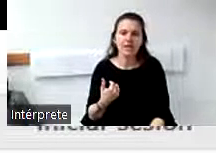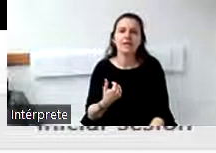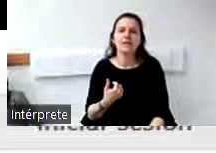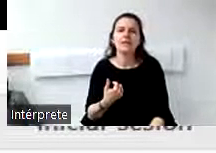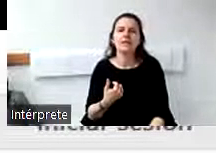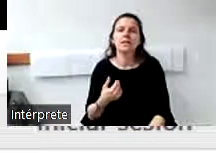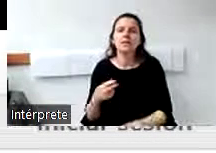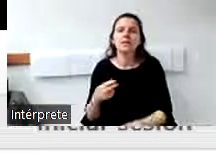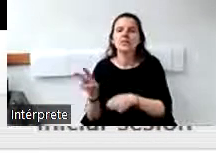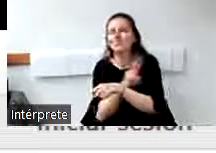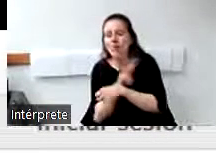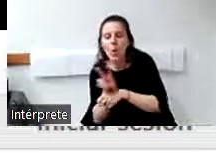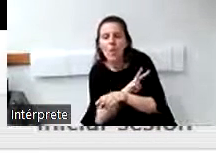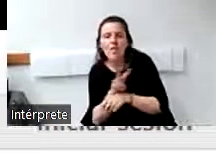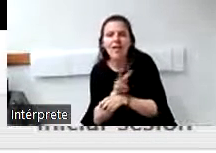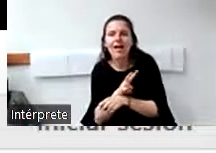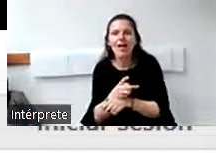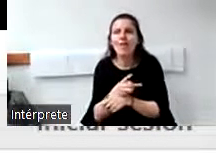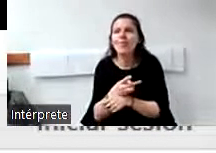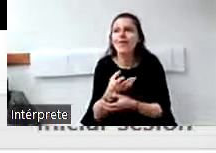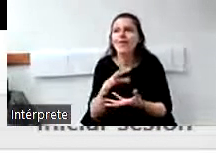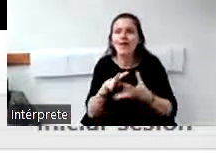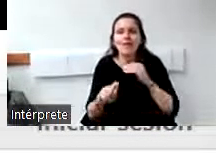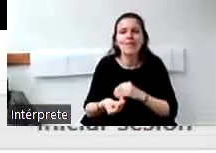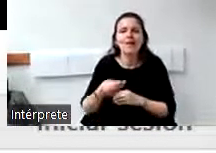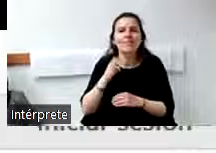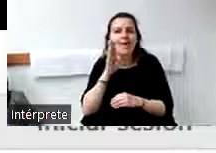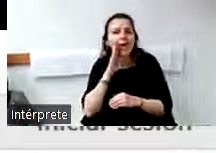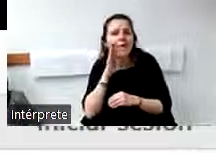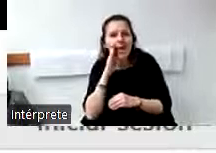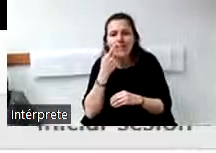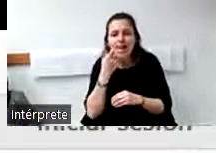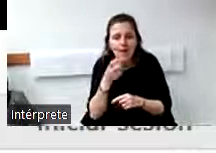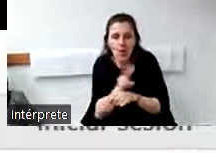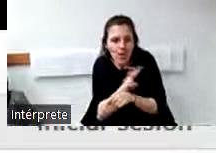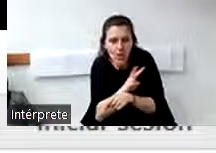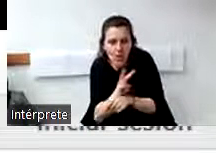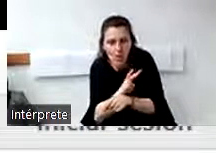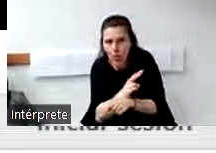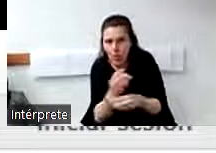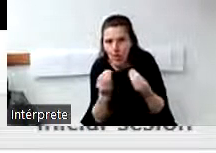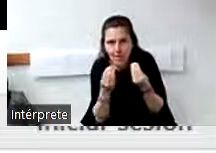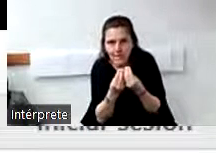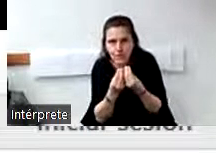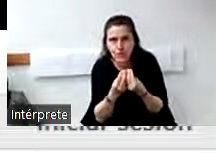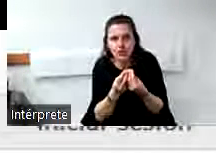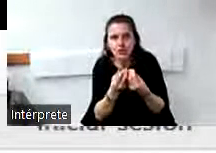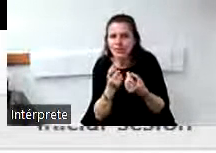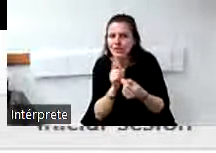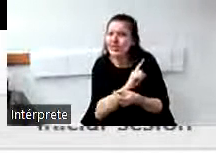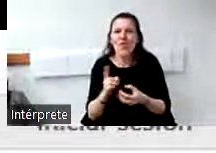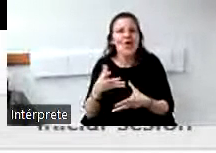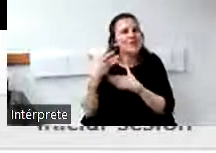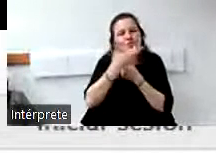sobreprotección, paternalismo. Verlos como sujetos pasivos que solo reciben y no capaces de aportar, ¿no? Esto